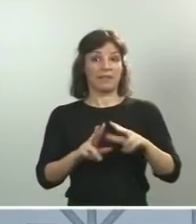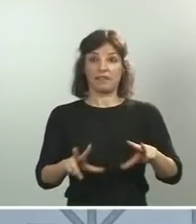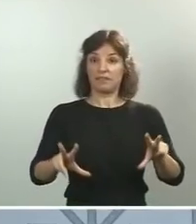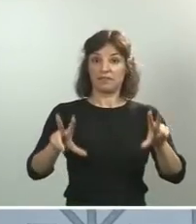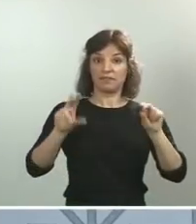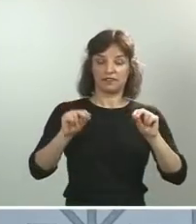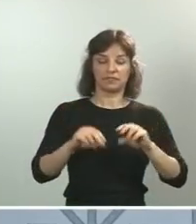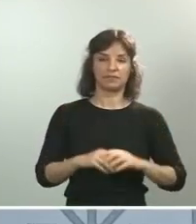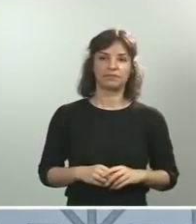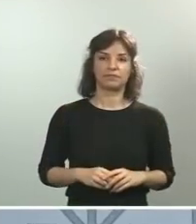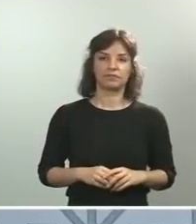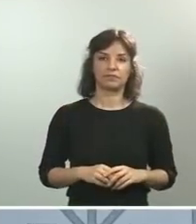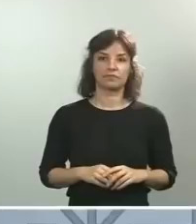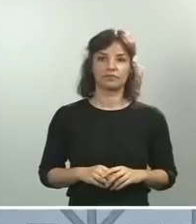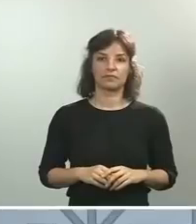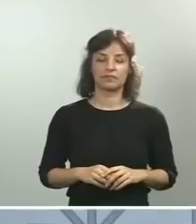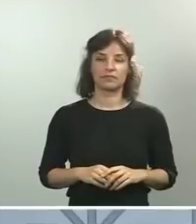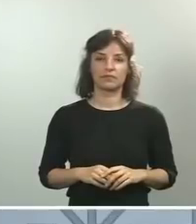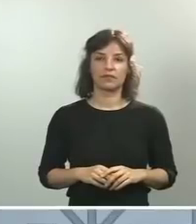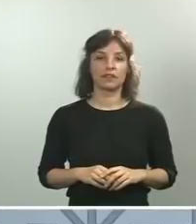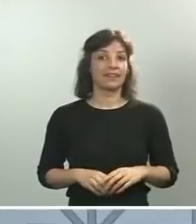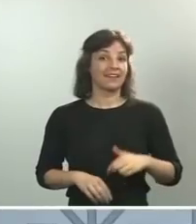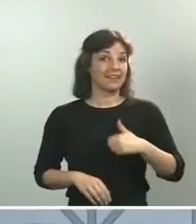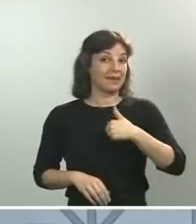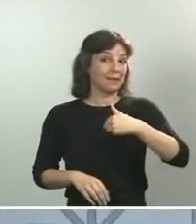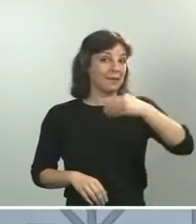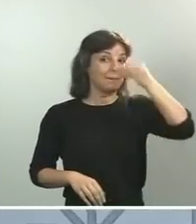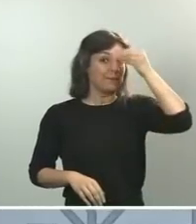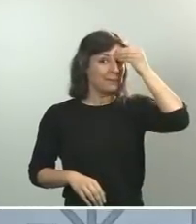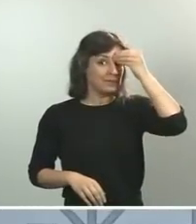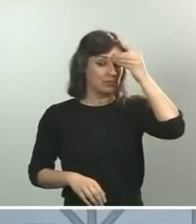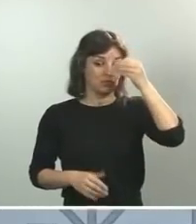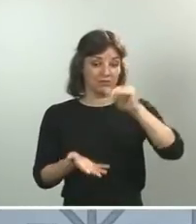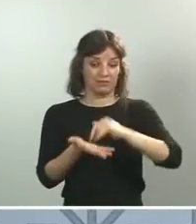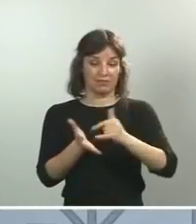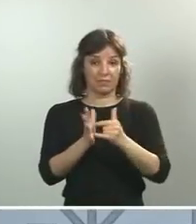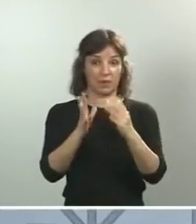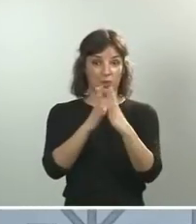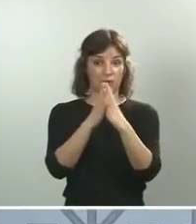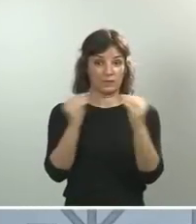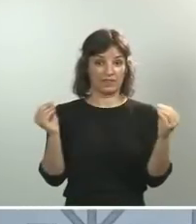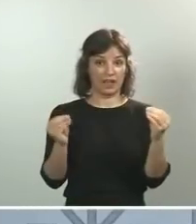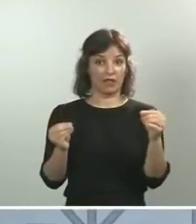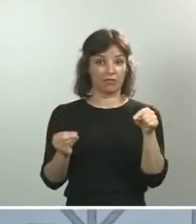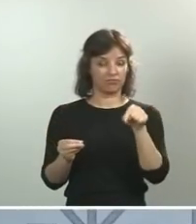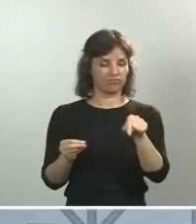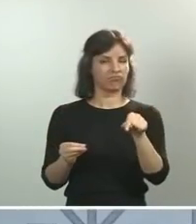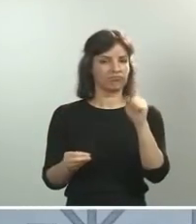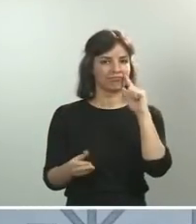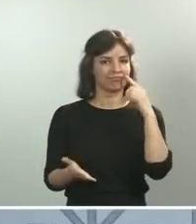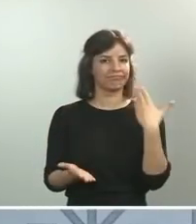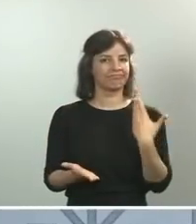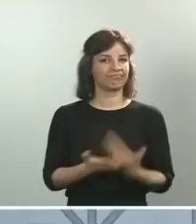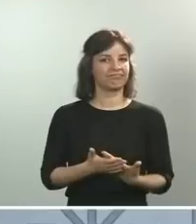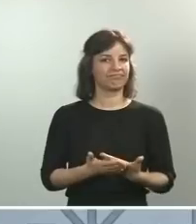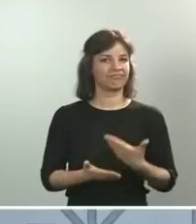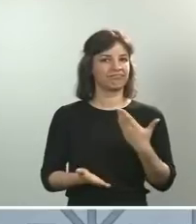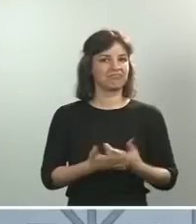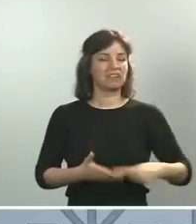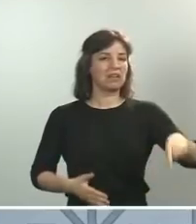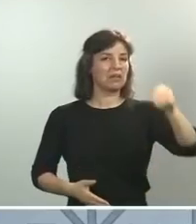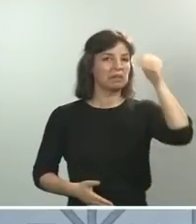creo que este sistema universitario ha demostrado mucha más solidez de lo que muchos pensaban